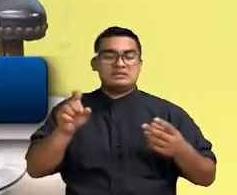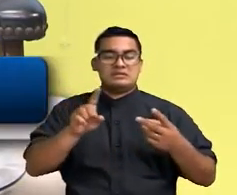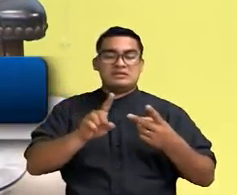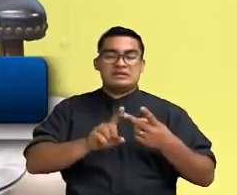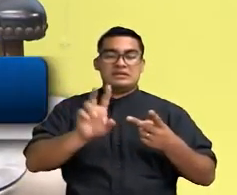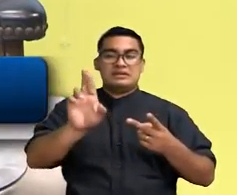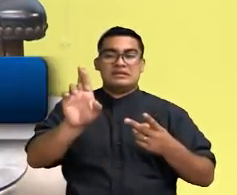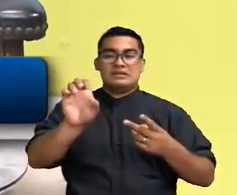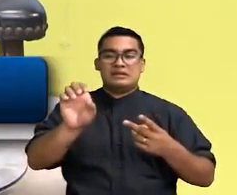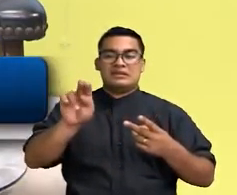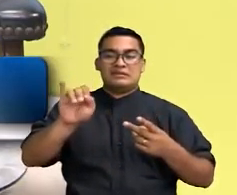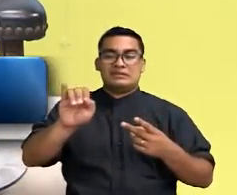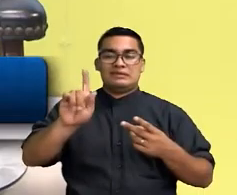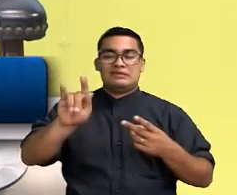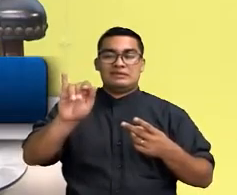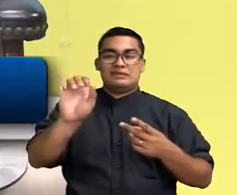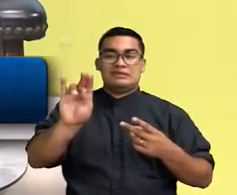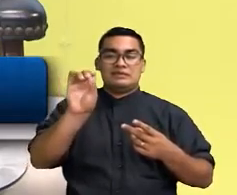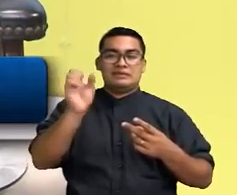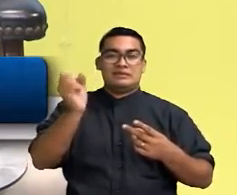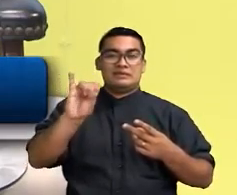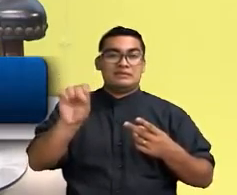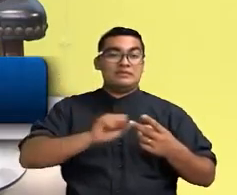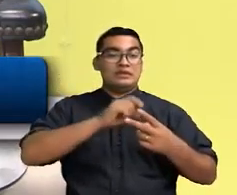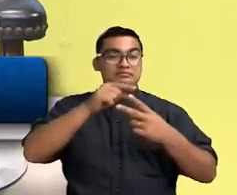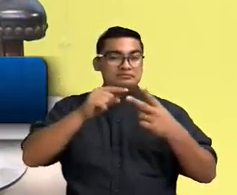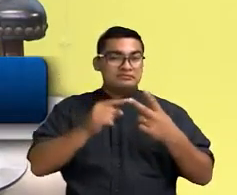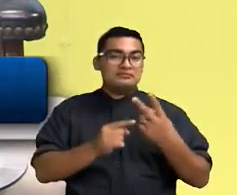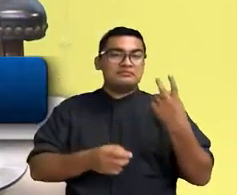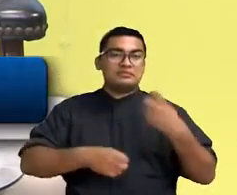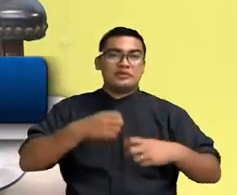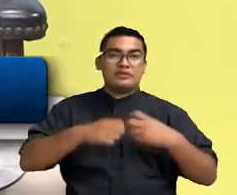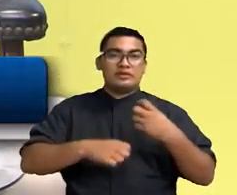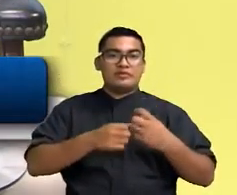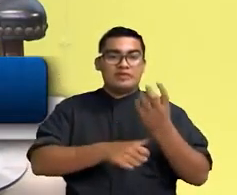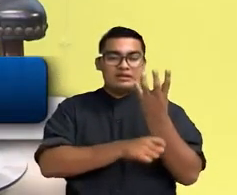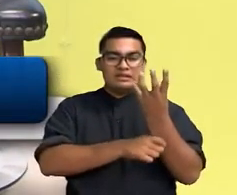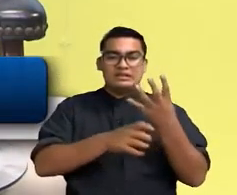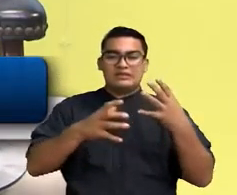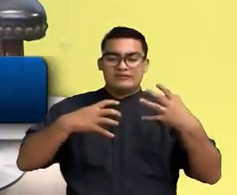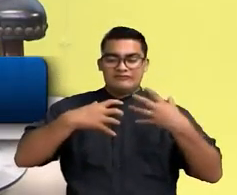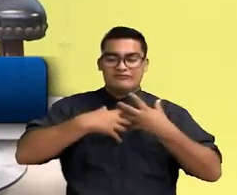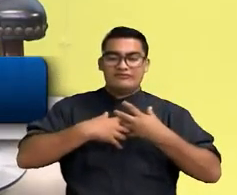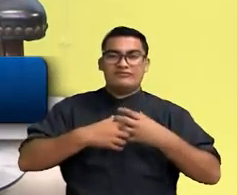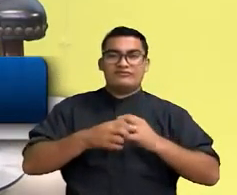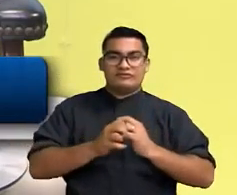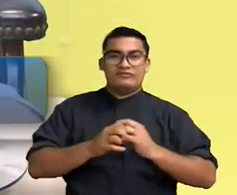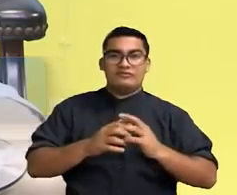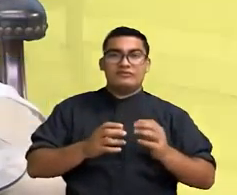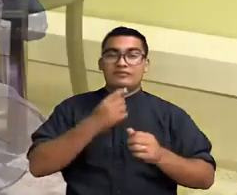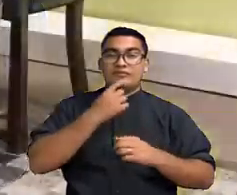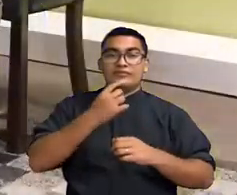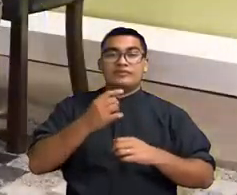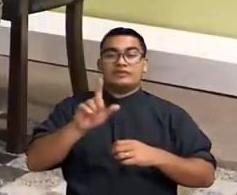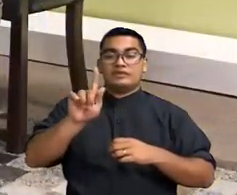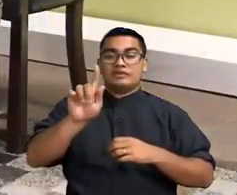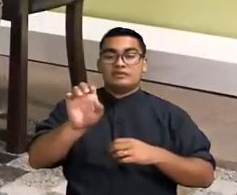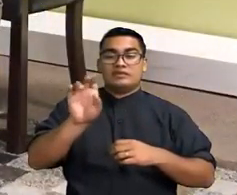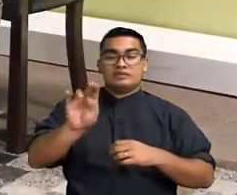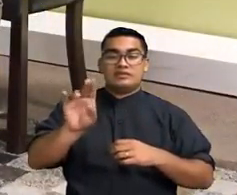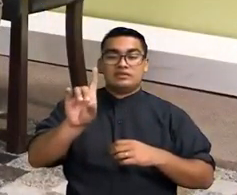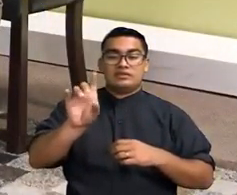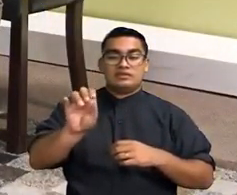que son afectaciones mayores ya cuando el tendón se rompe. Ah, ok. Sí. La tendinitis es una lesión, meramente